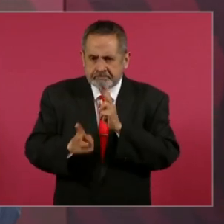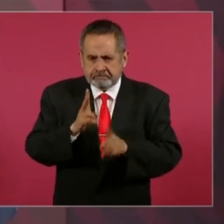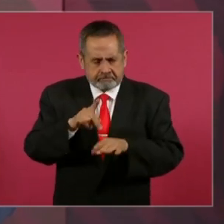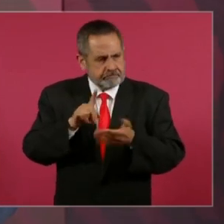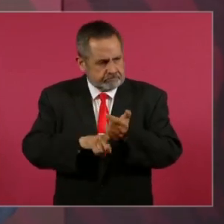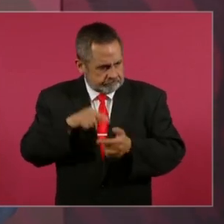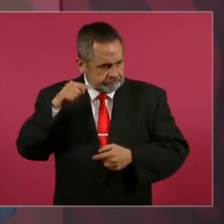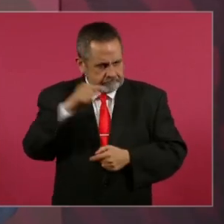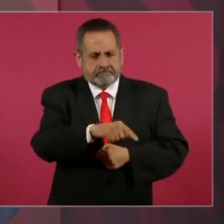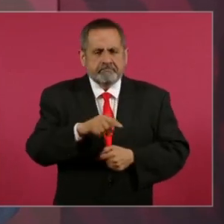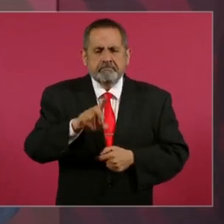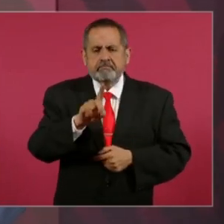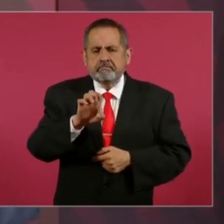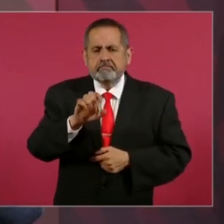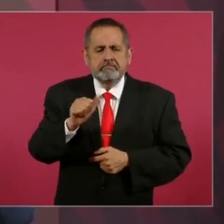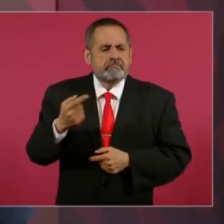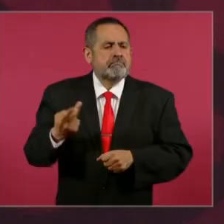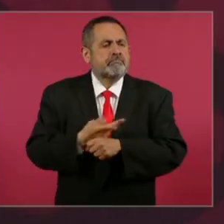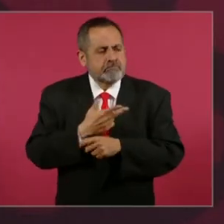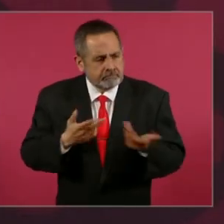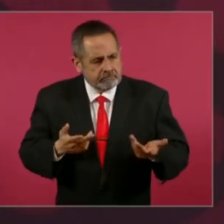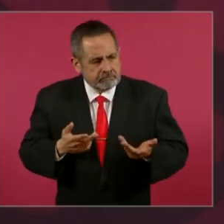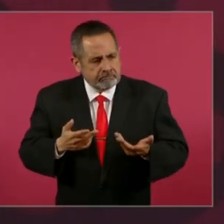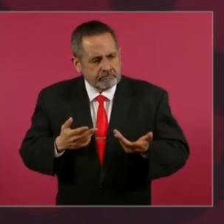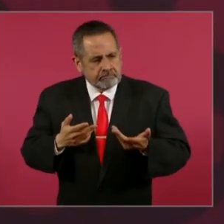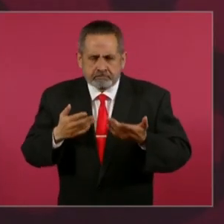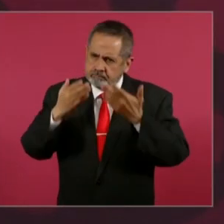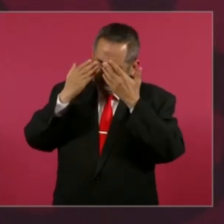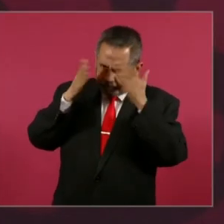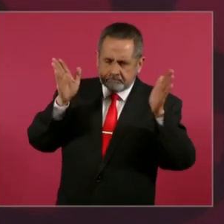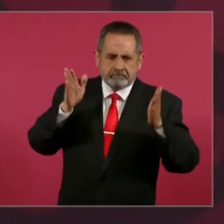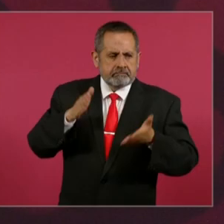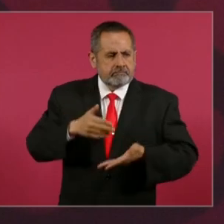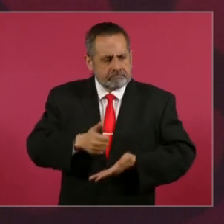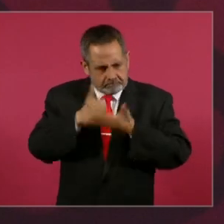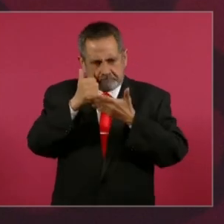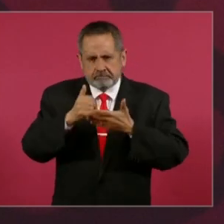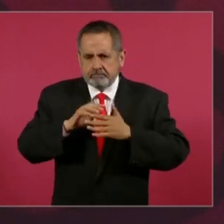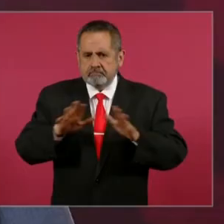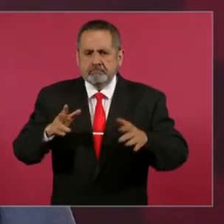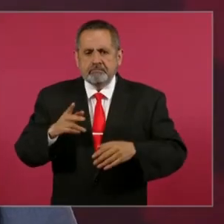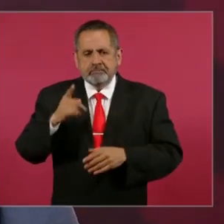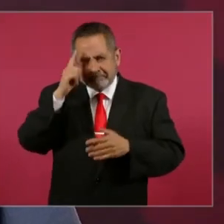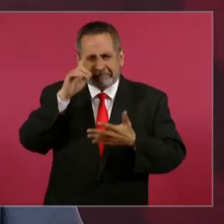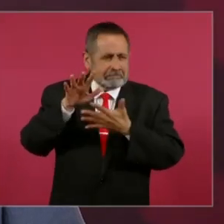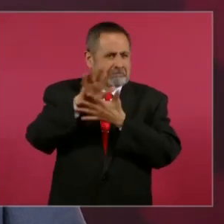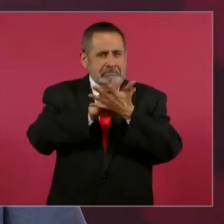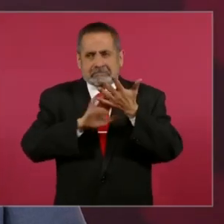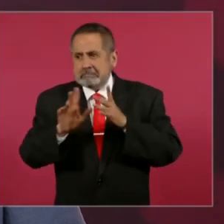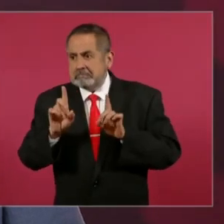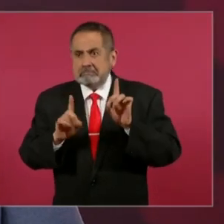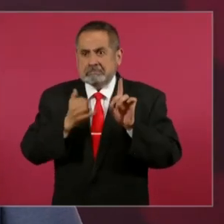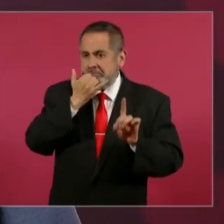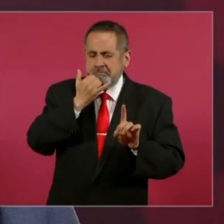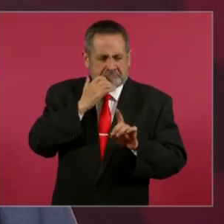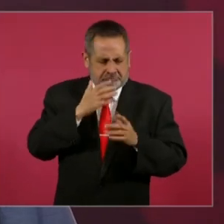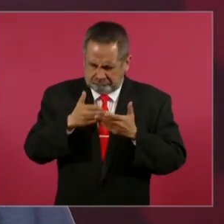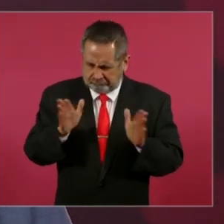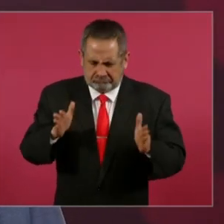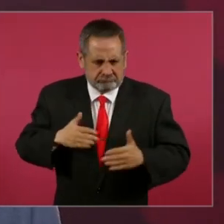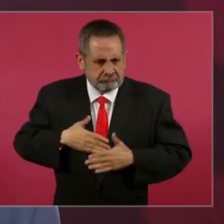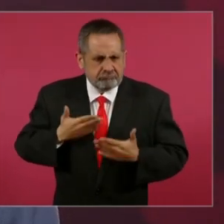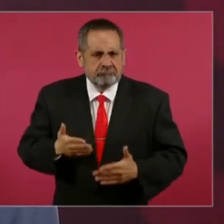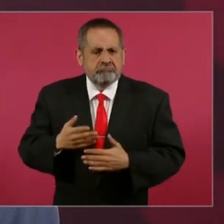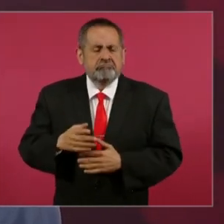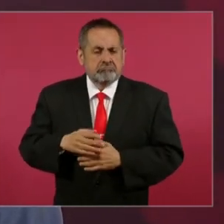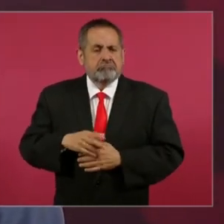aquí, porque ayuda mucho en la politización, en que la